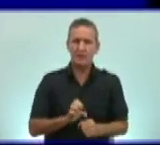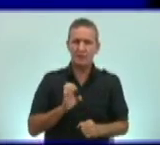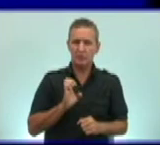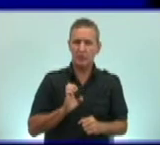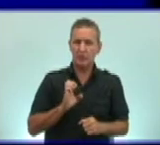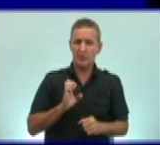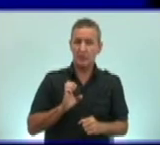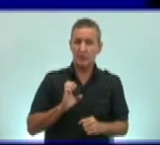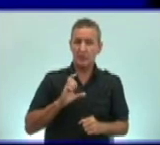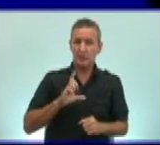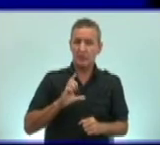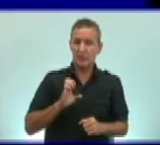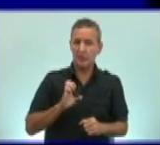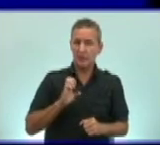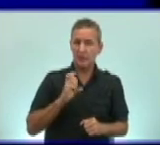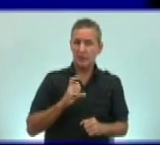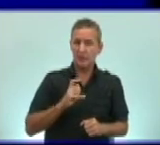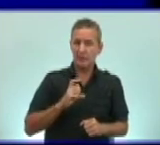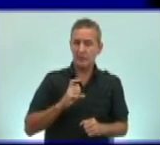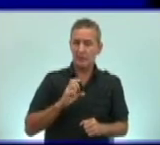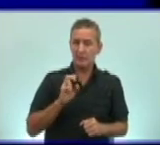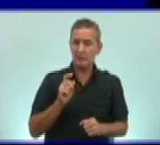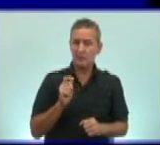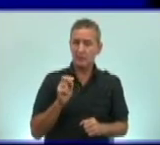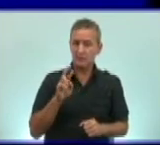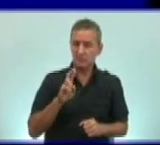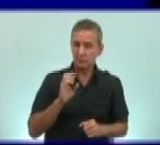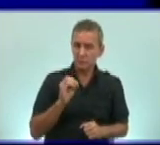Vamos a anotar rapidito ahí.